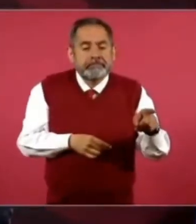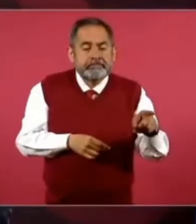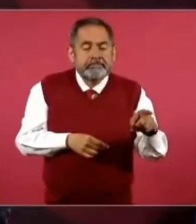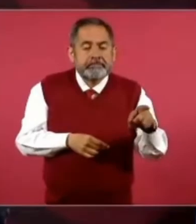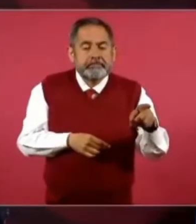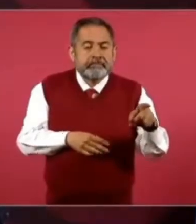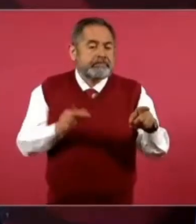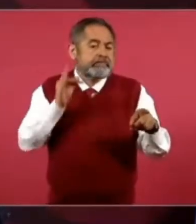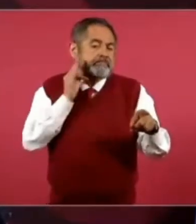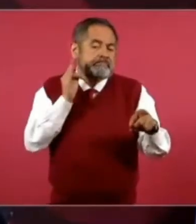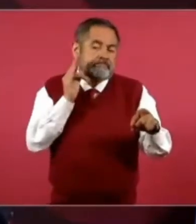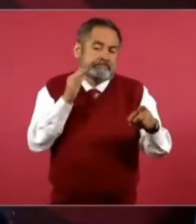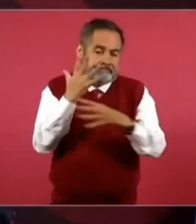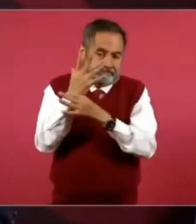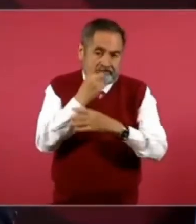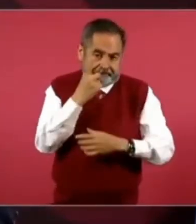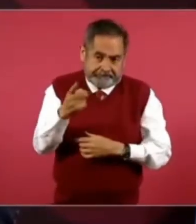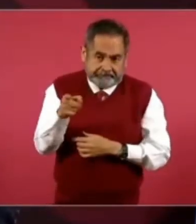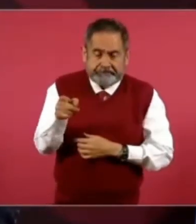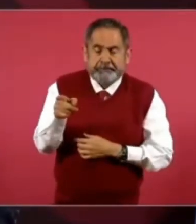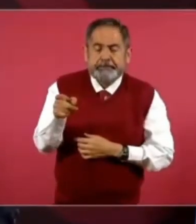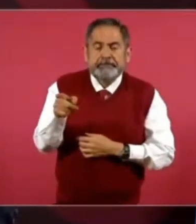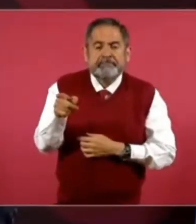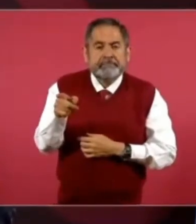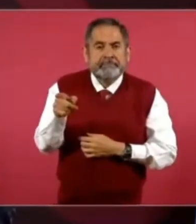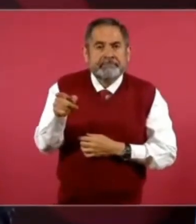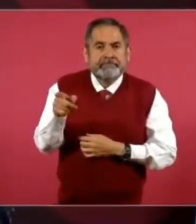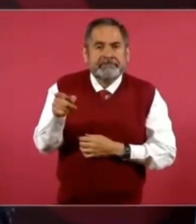la Fiscalía,